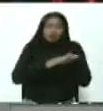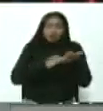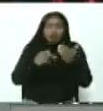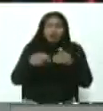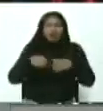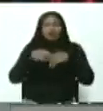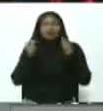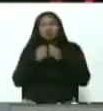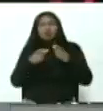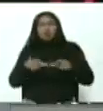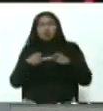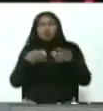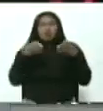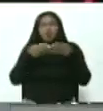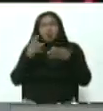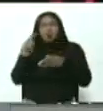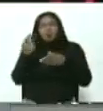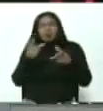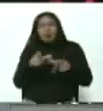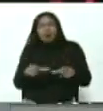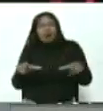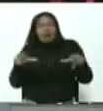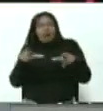un equipo de primera línea,